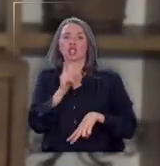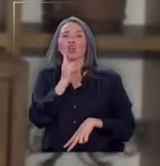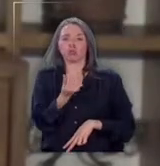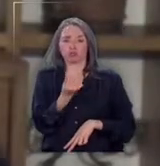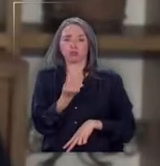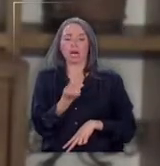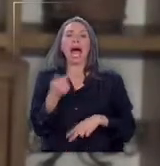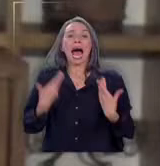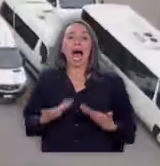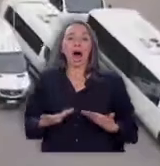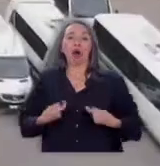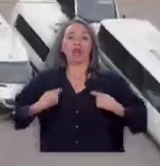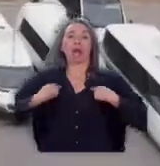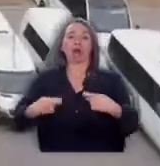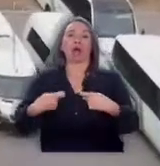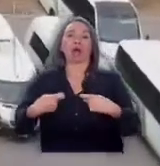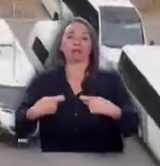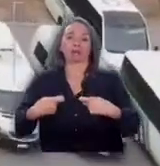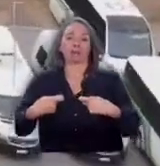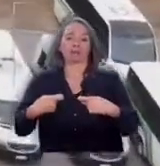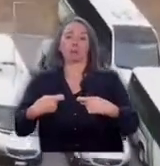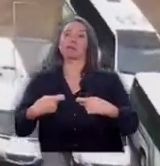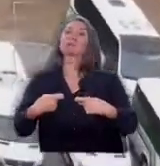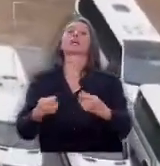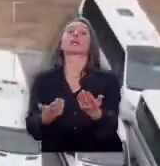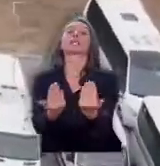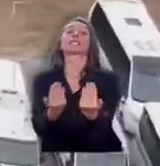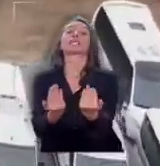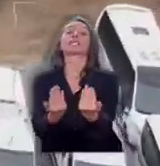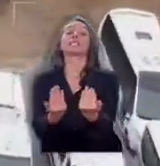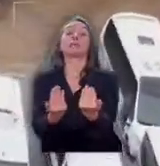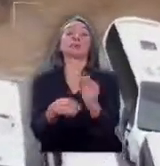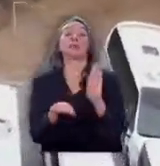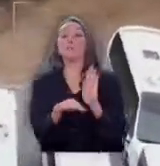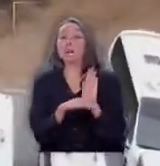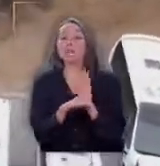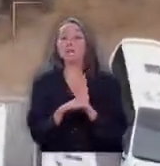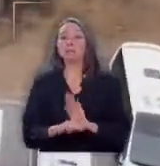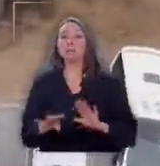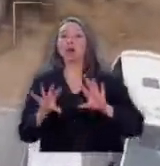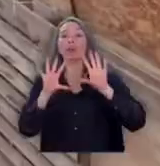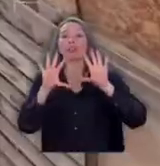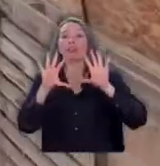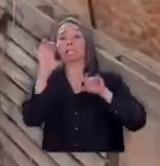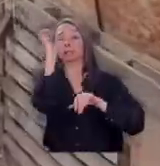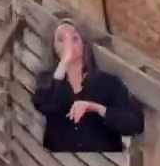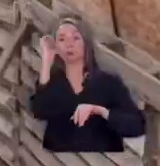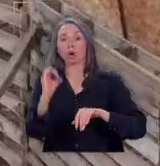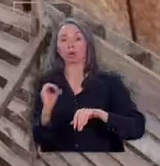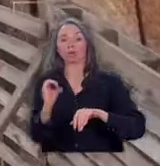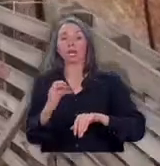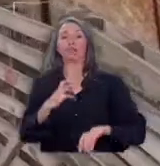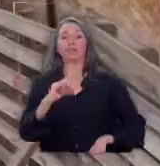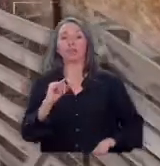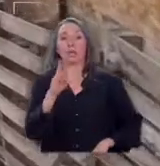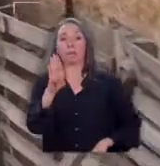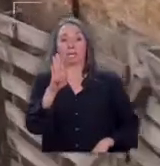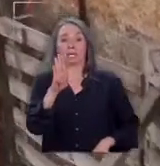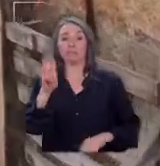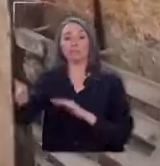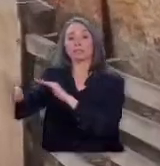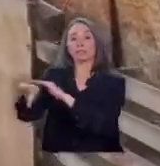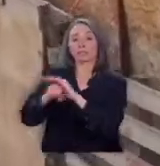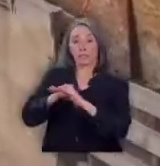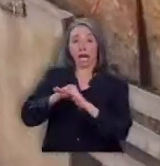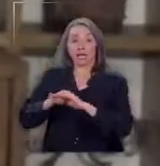gastarlos ahora vamos a tener que necesitar por lo menos 10 puntos del producto de chile